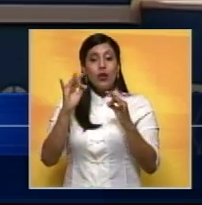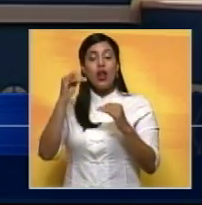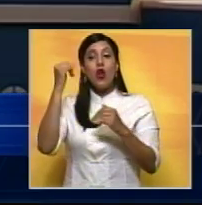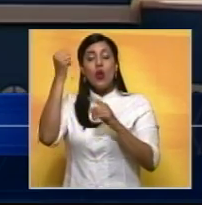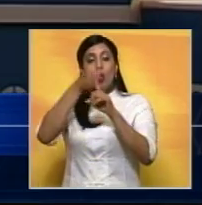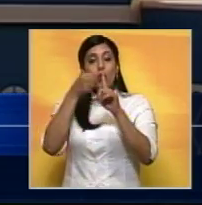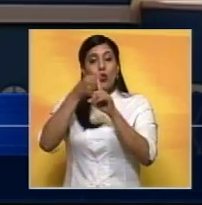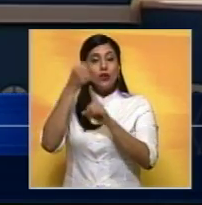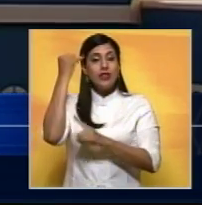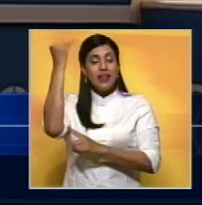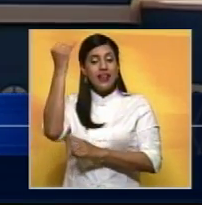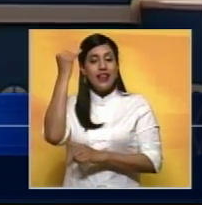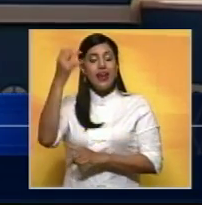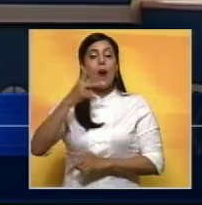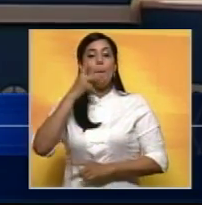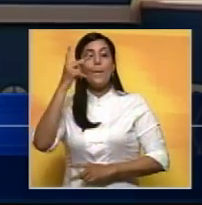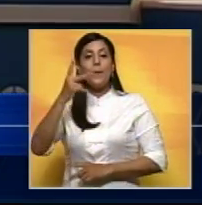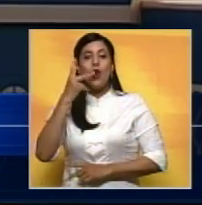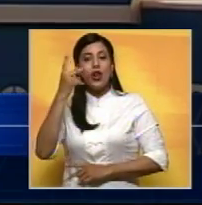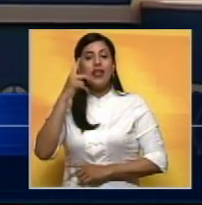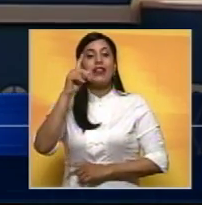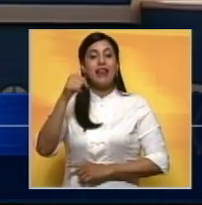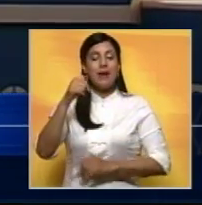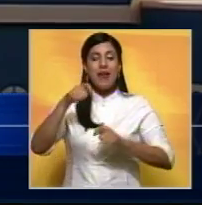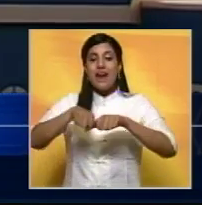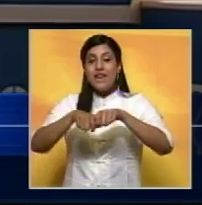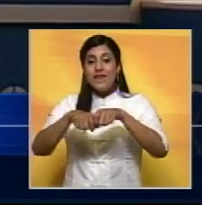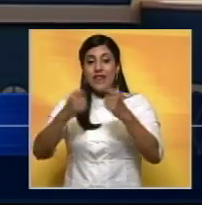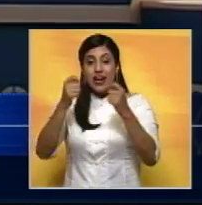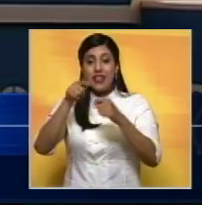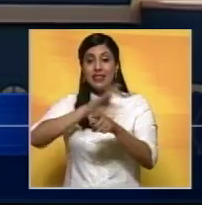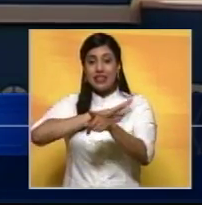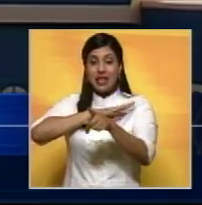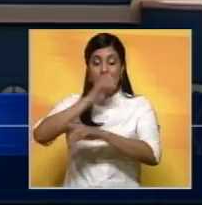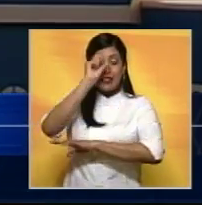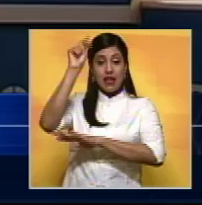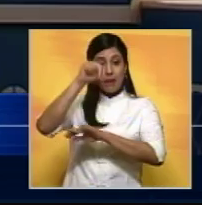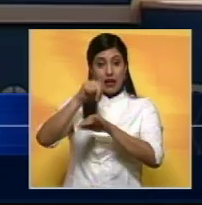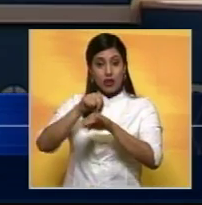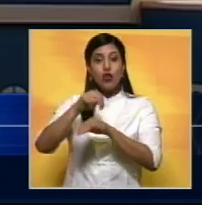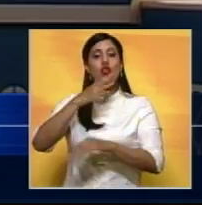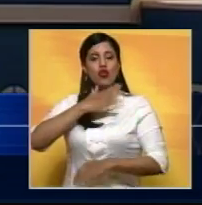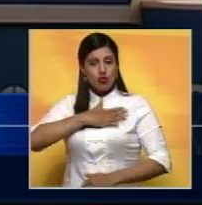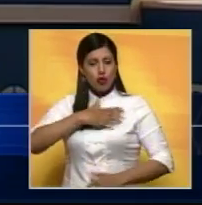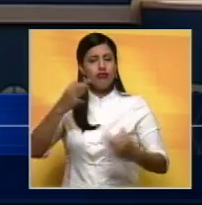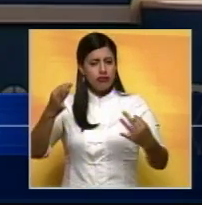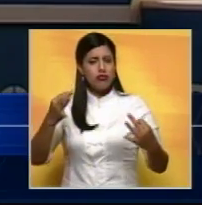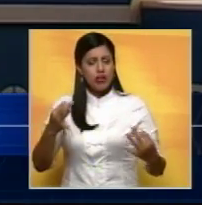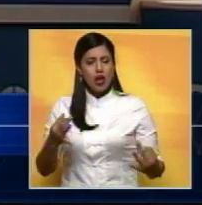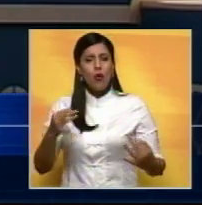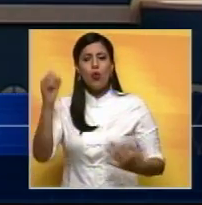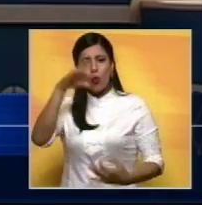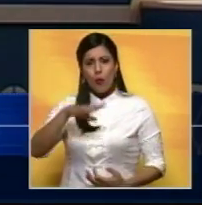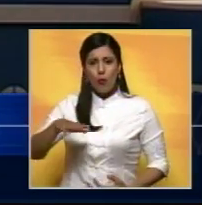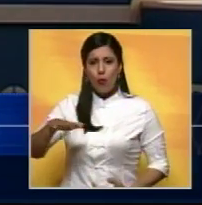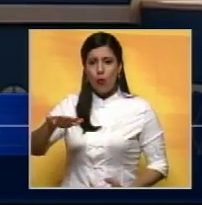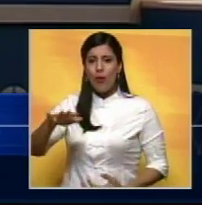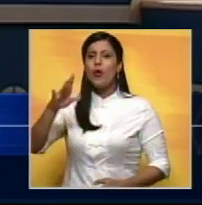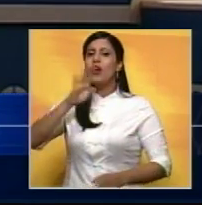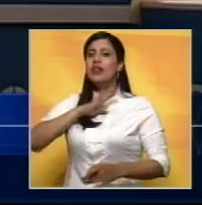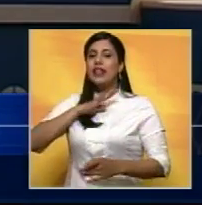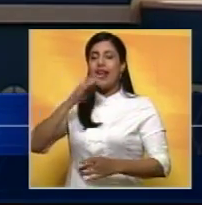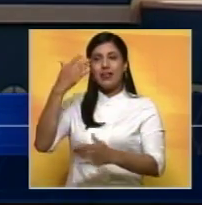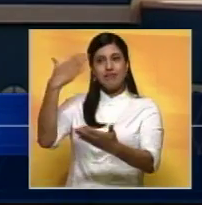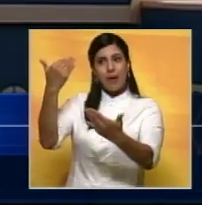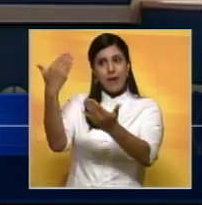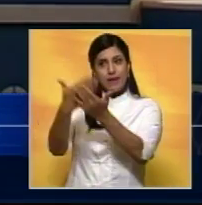ideas, electoral, política. Y con el fracaso que ellos han tenido en la Asamblea Nacional, yo estoy seguro que nuestro pueblo le va a